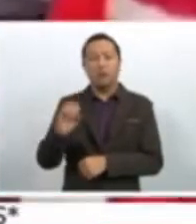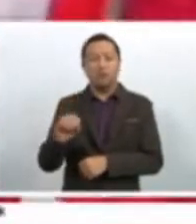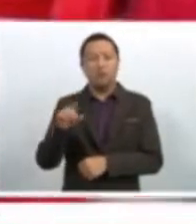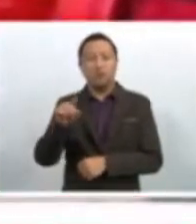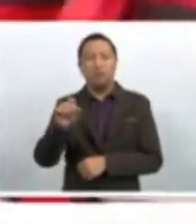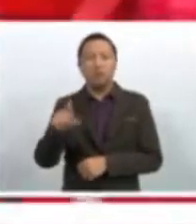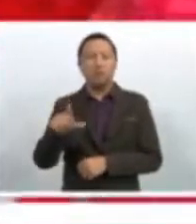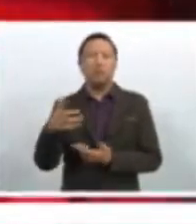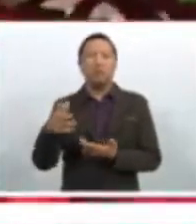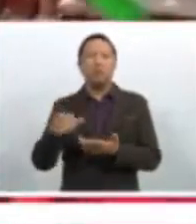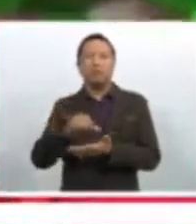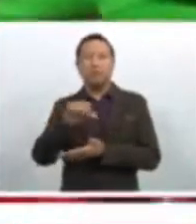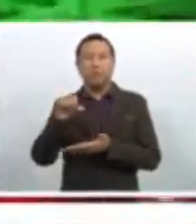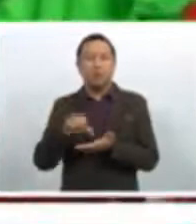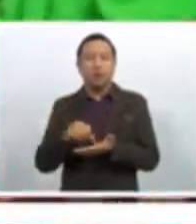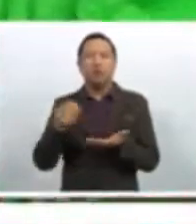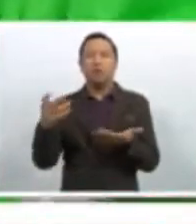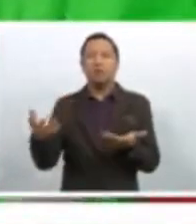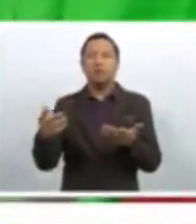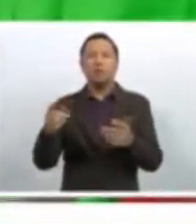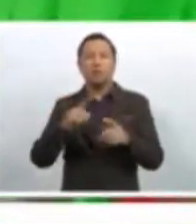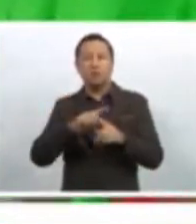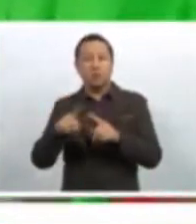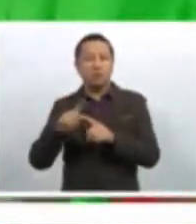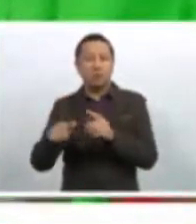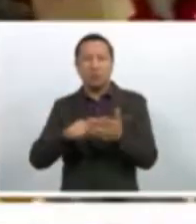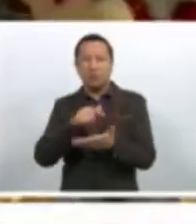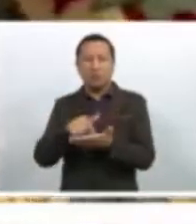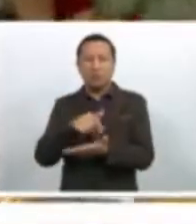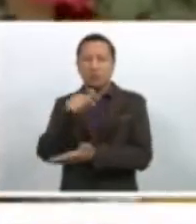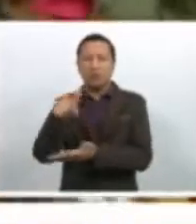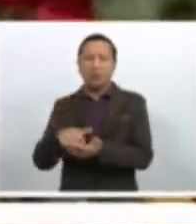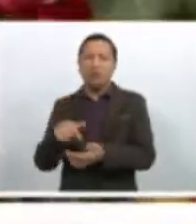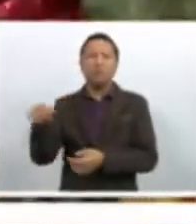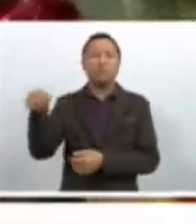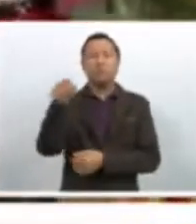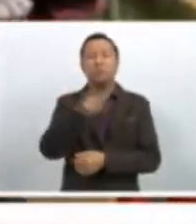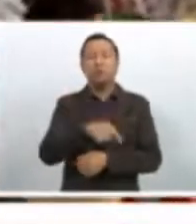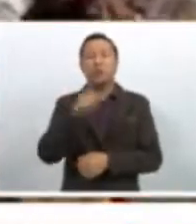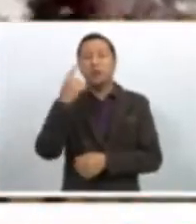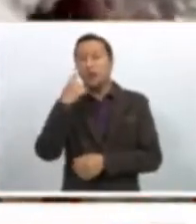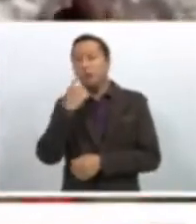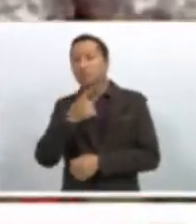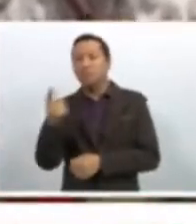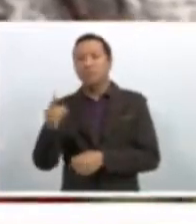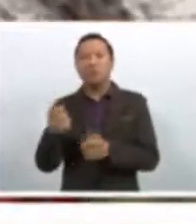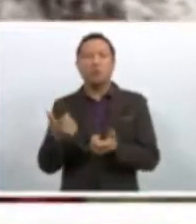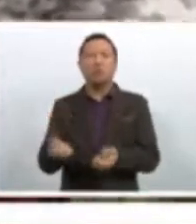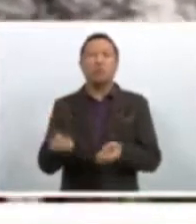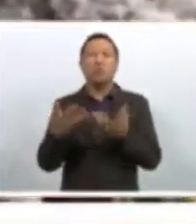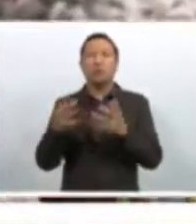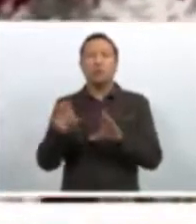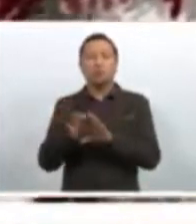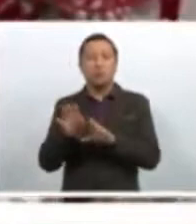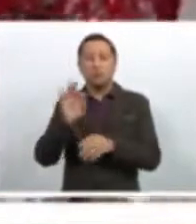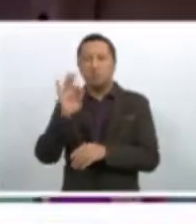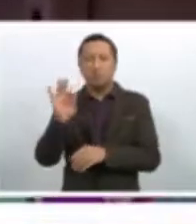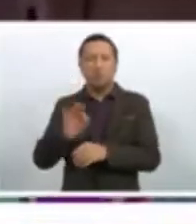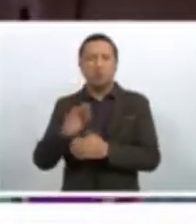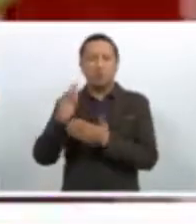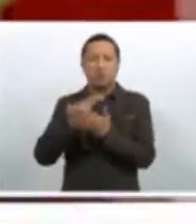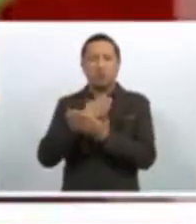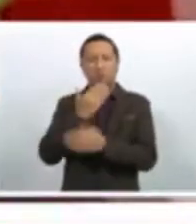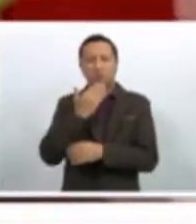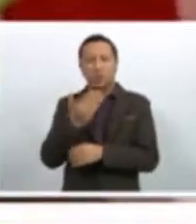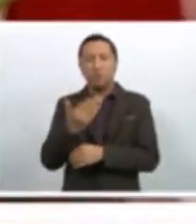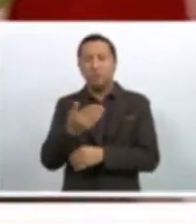hoteles, restaurantes, bares, tiendas de autoservicio y más para corroborar que también se respeten las ofertas y precios oficiales de sus